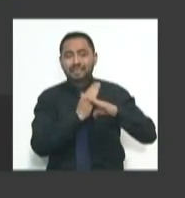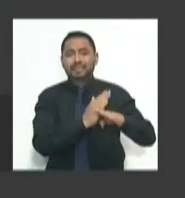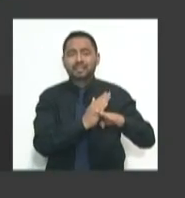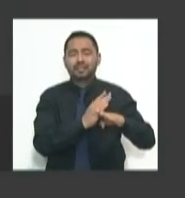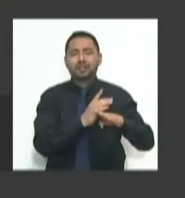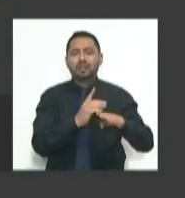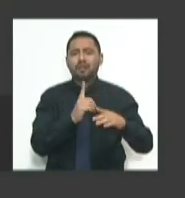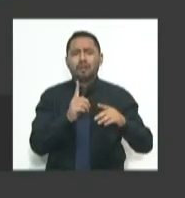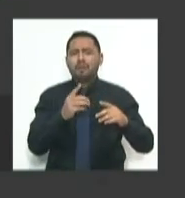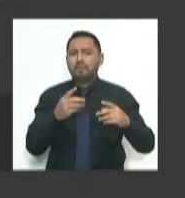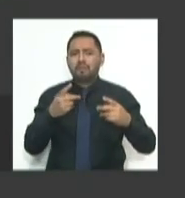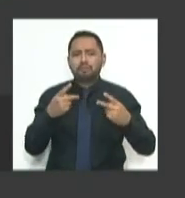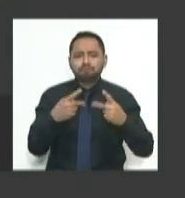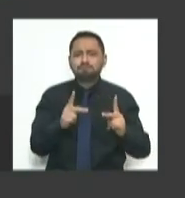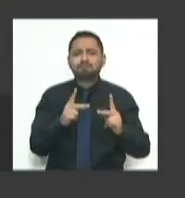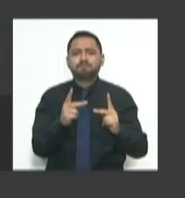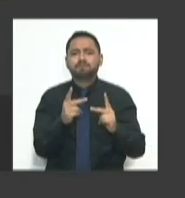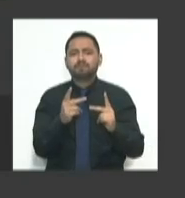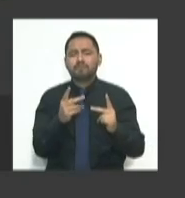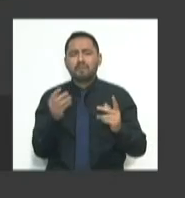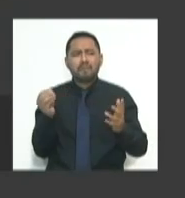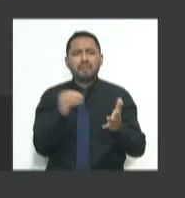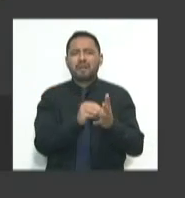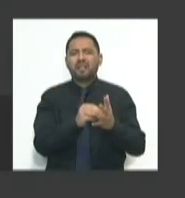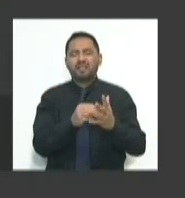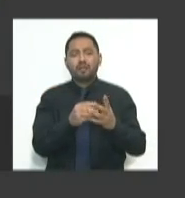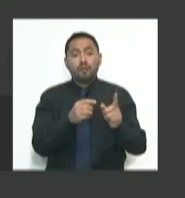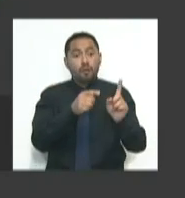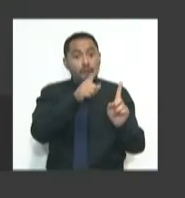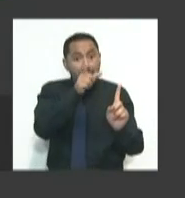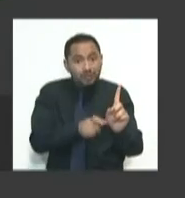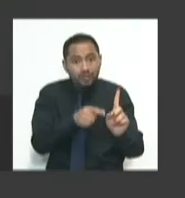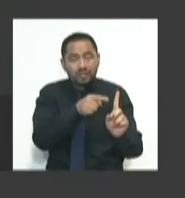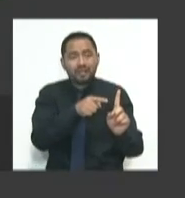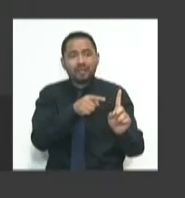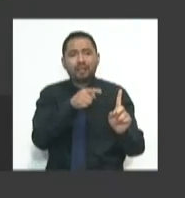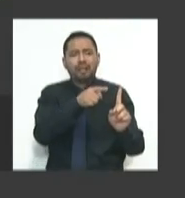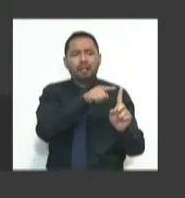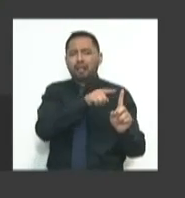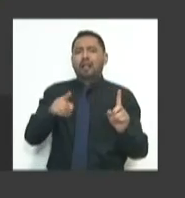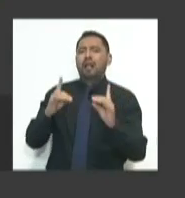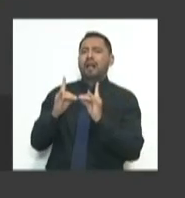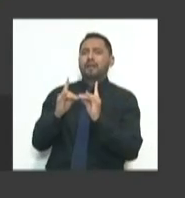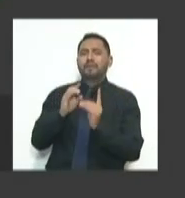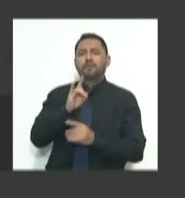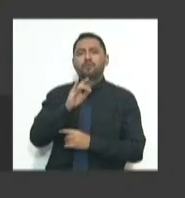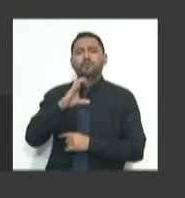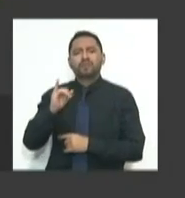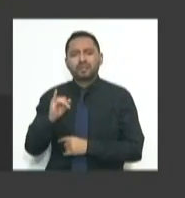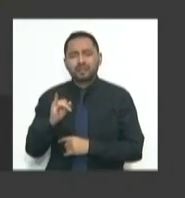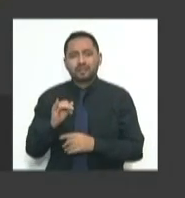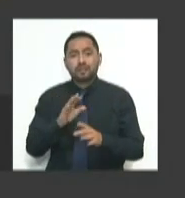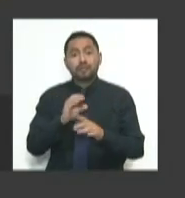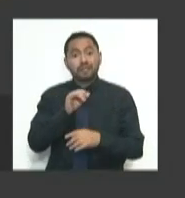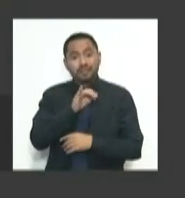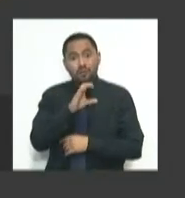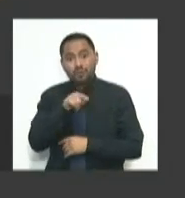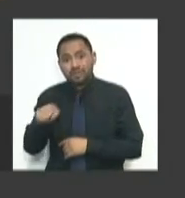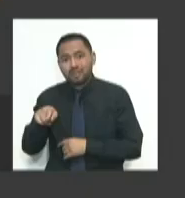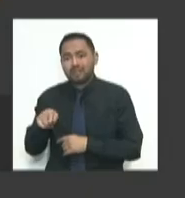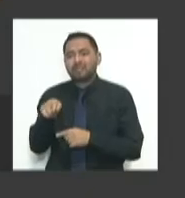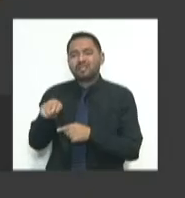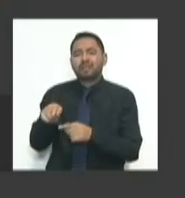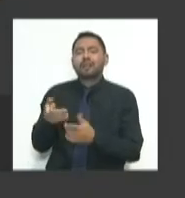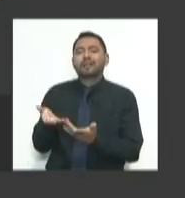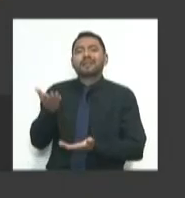un nivel de gestión muy superior si eso ocurre la posibilidad de cumplir con todas las promesas de keiko es enorme álvaro tiene usted razón